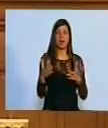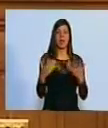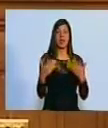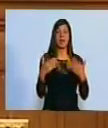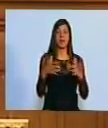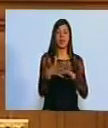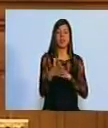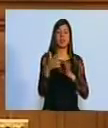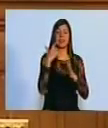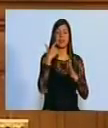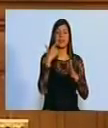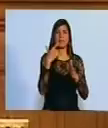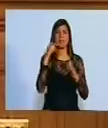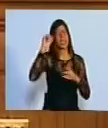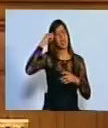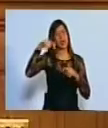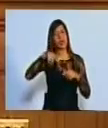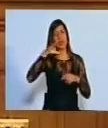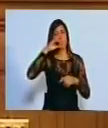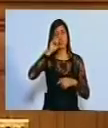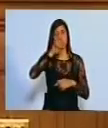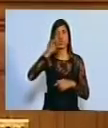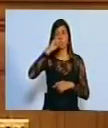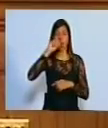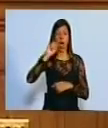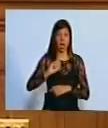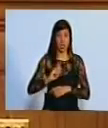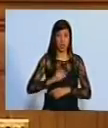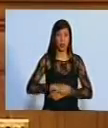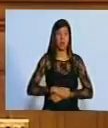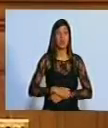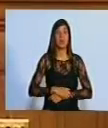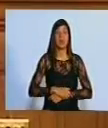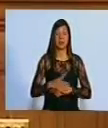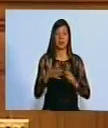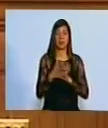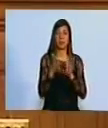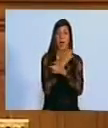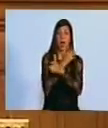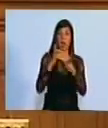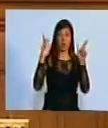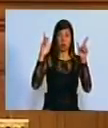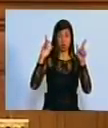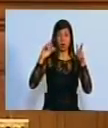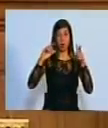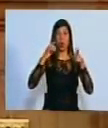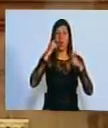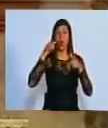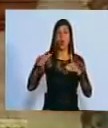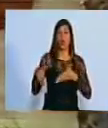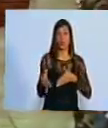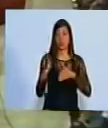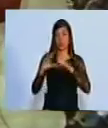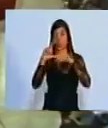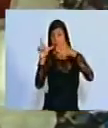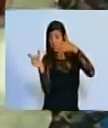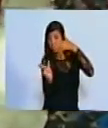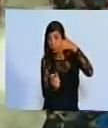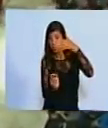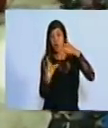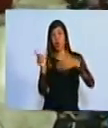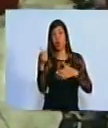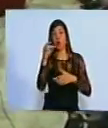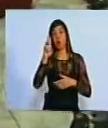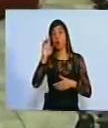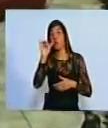día conmemorando los 200 años de la liberación de la provincia de Guayana por parte del genio de Piar